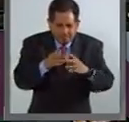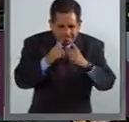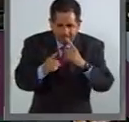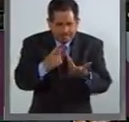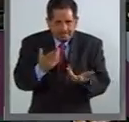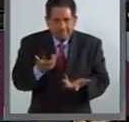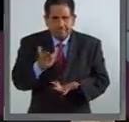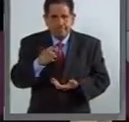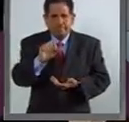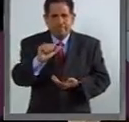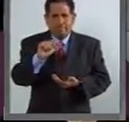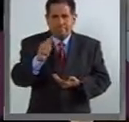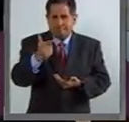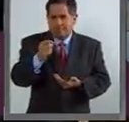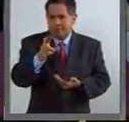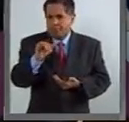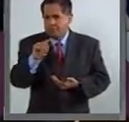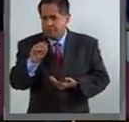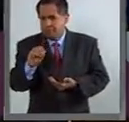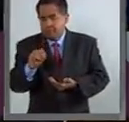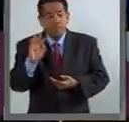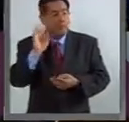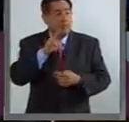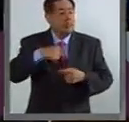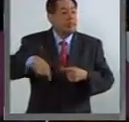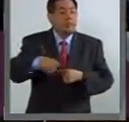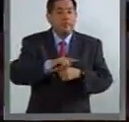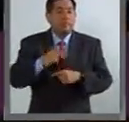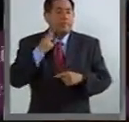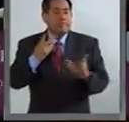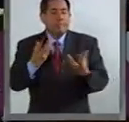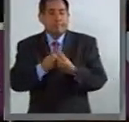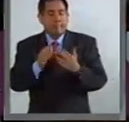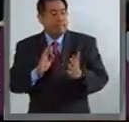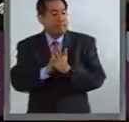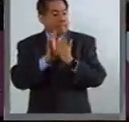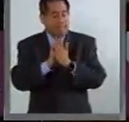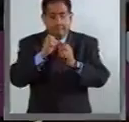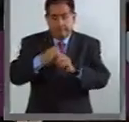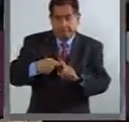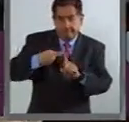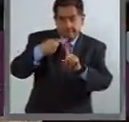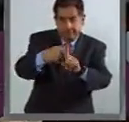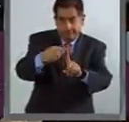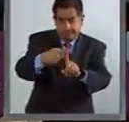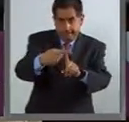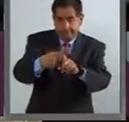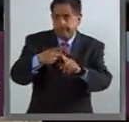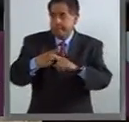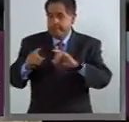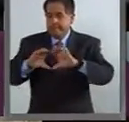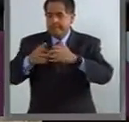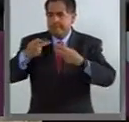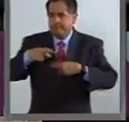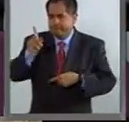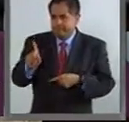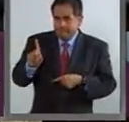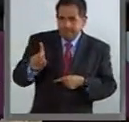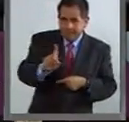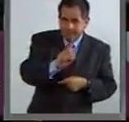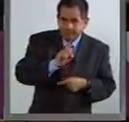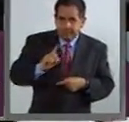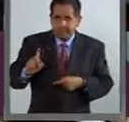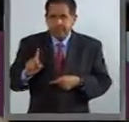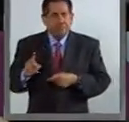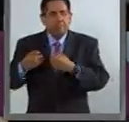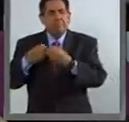es que si hay política de colaboración, o sea, acciones positivas entre los diferentes parlamentarios, generalmente eso